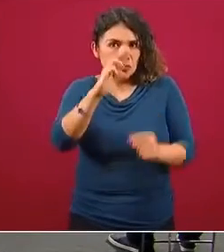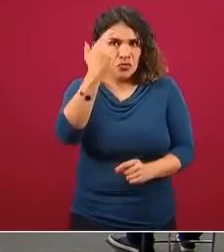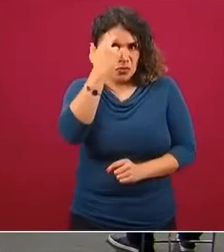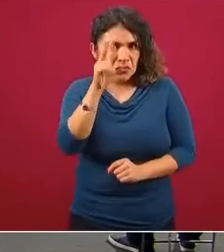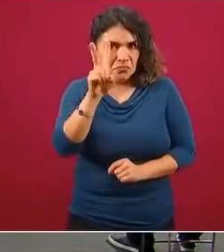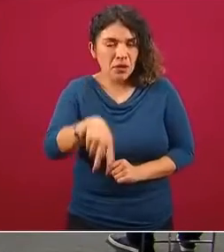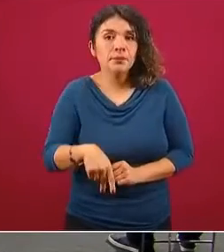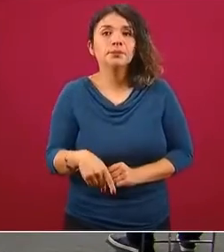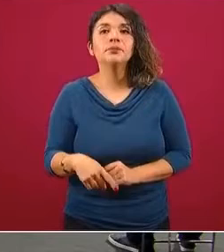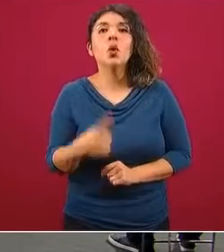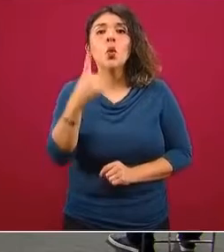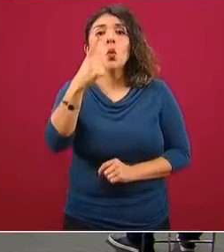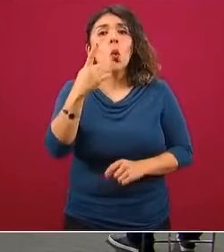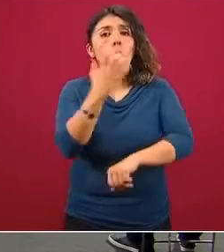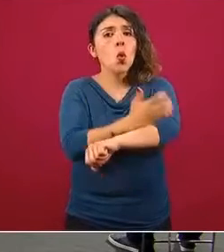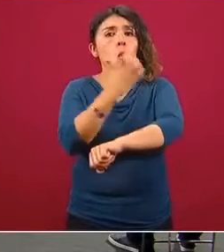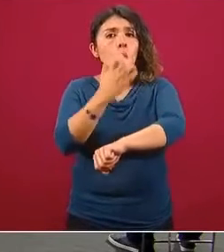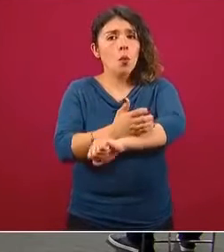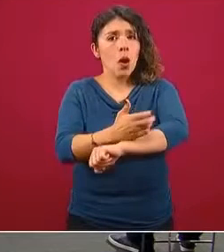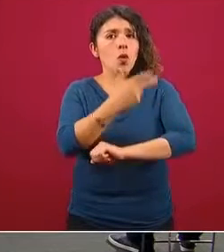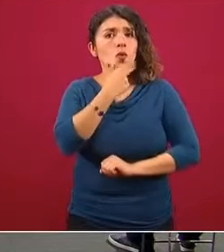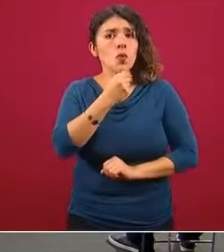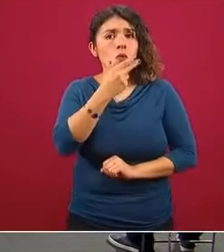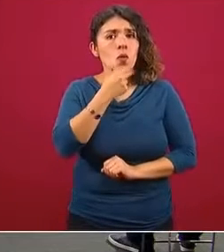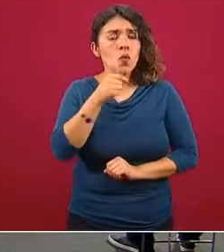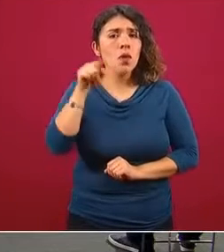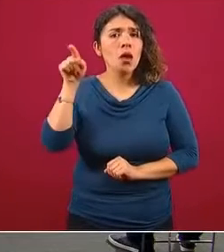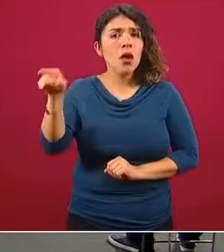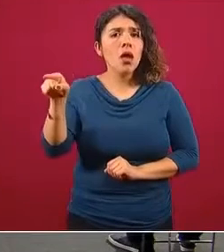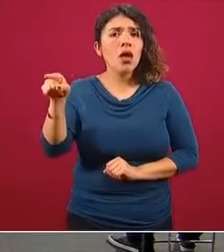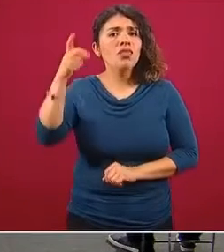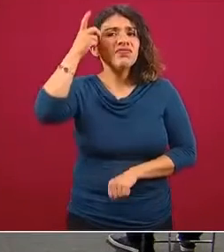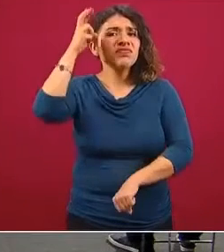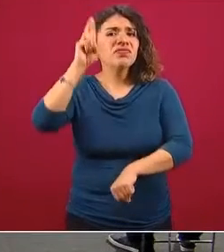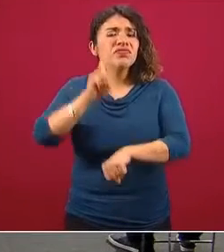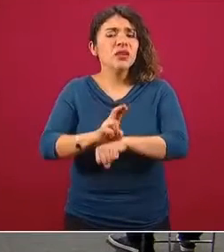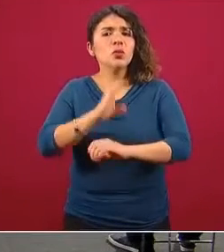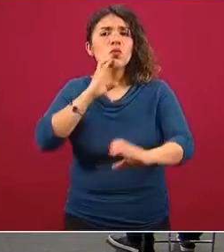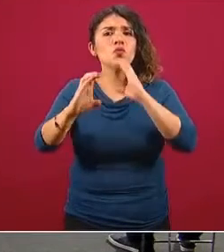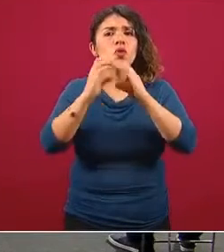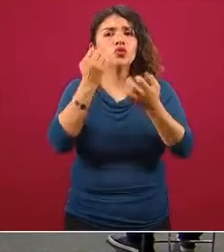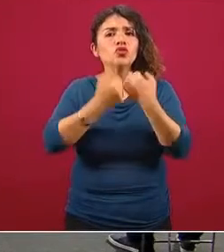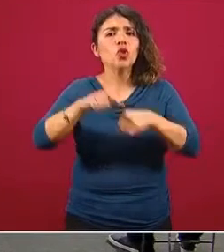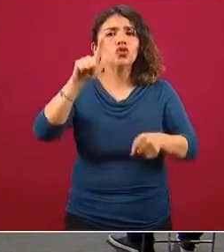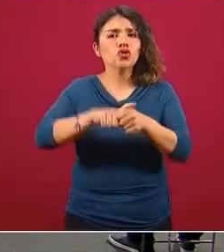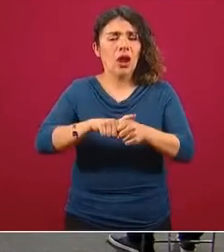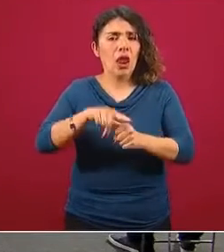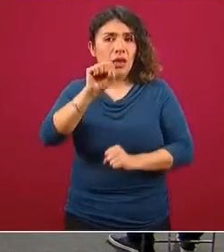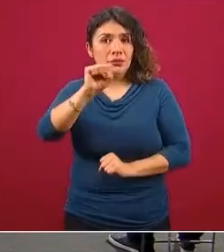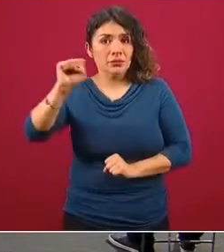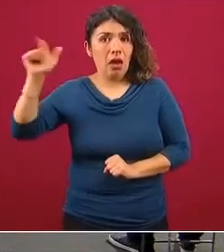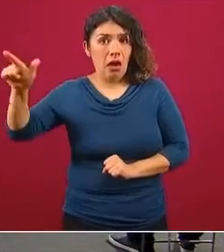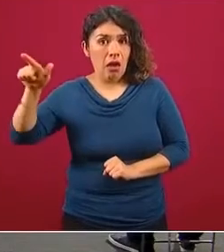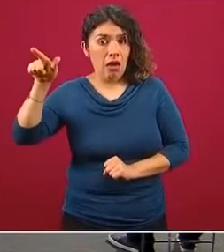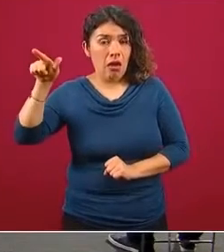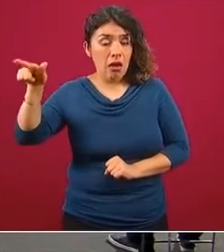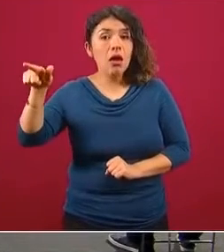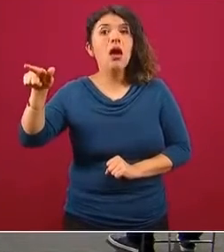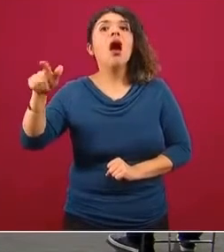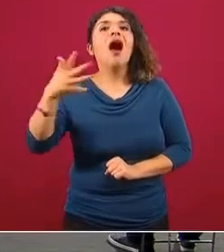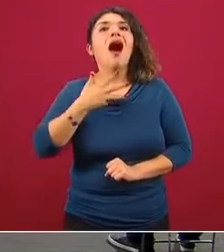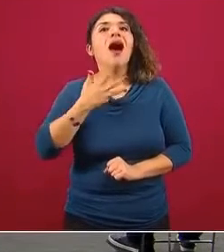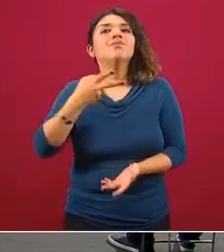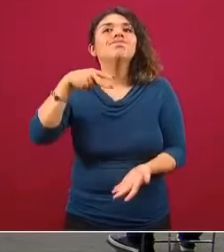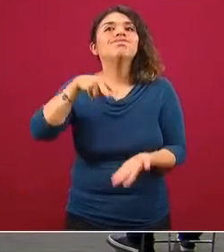recuerdan. Tuvimos a un colega, a un compañero de la Dirección de Comunicación Social de la Secretaría de Salud que